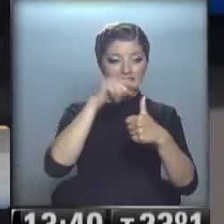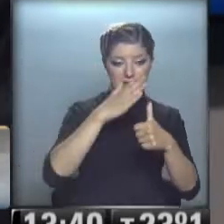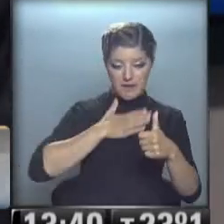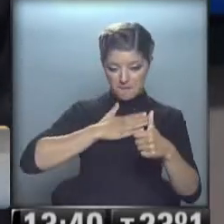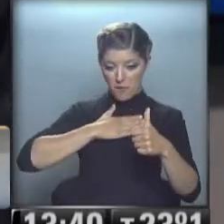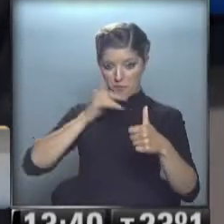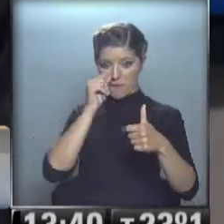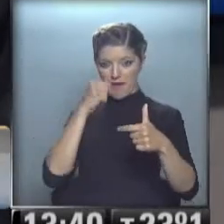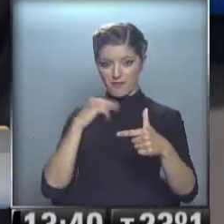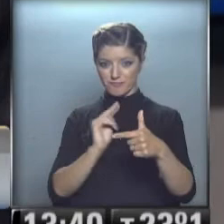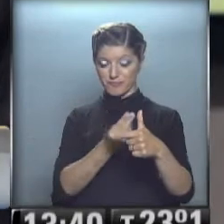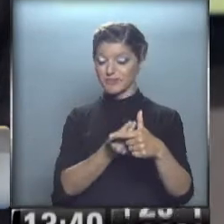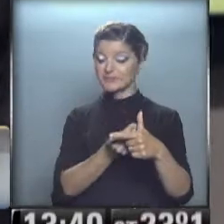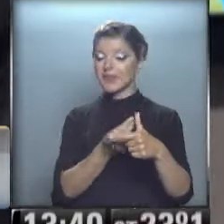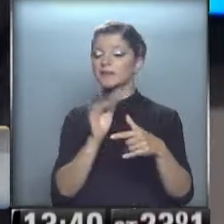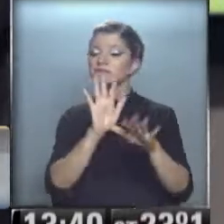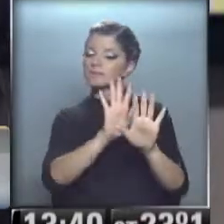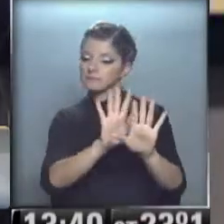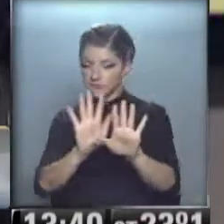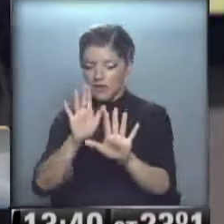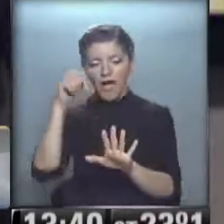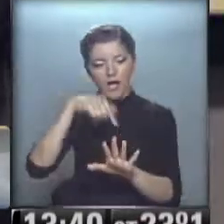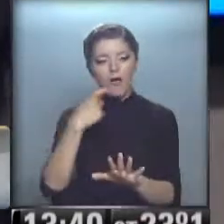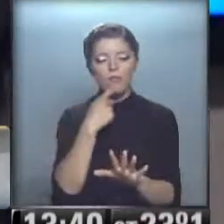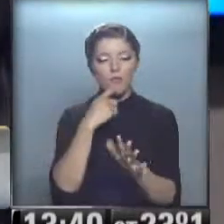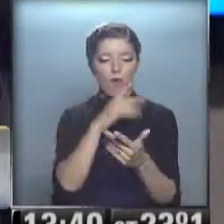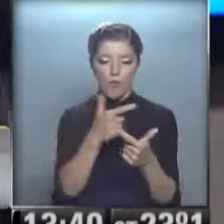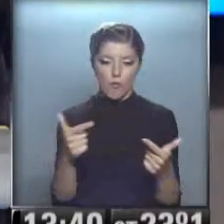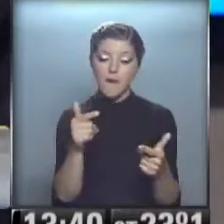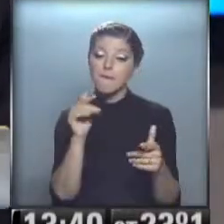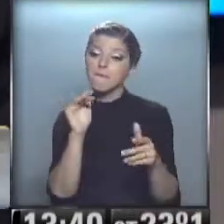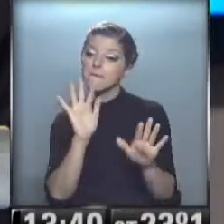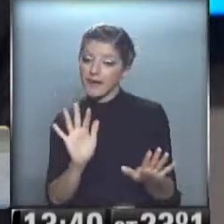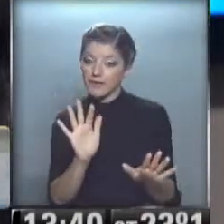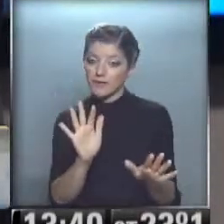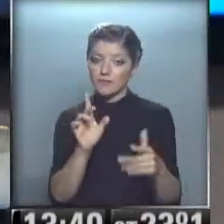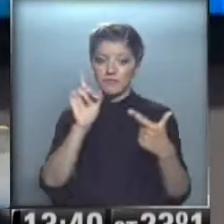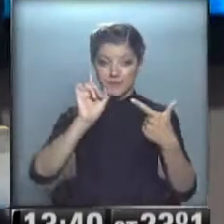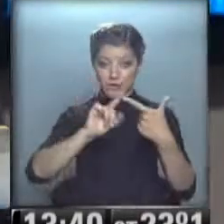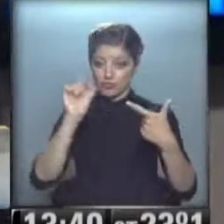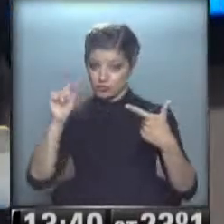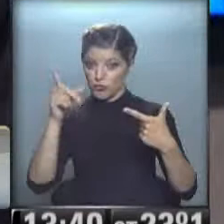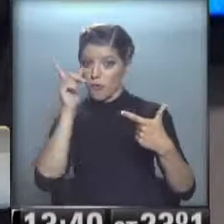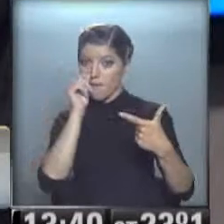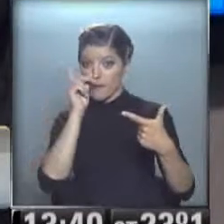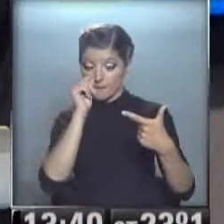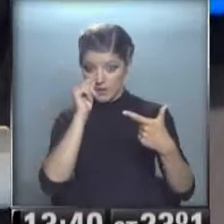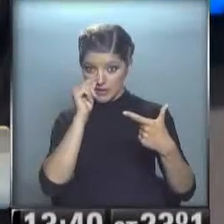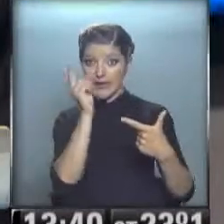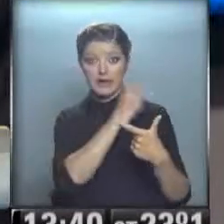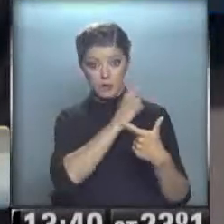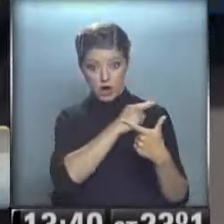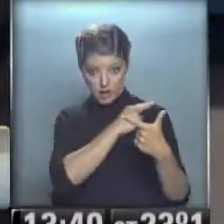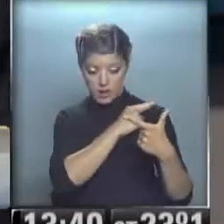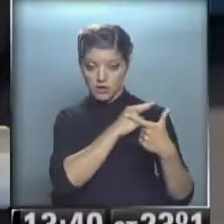Bachelet. Aparentemente no quedan dudas, pero sí el padre de Evelyn Matthei, el general Matthei, dijo